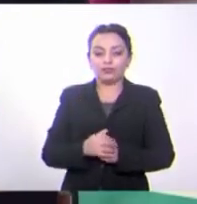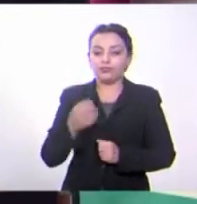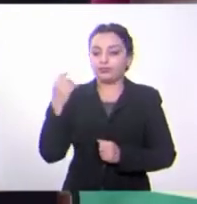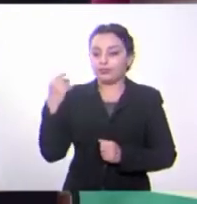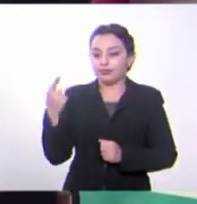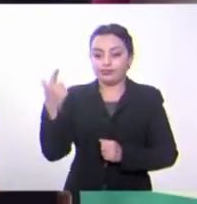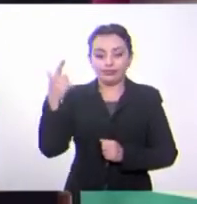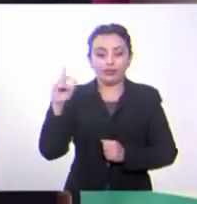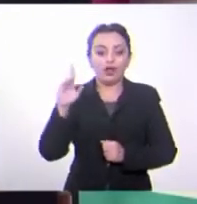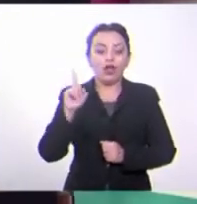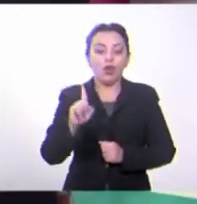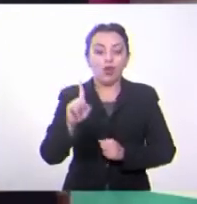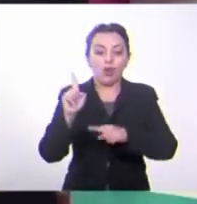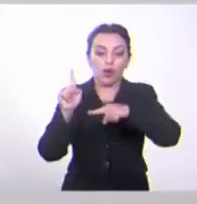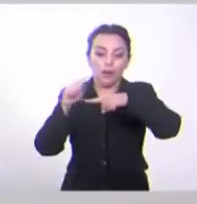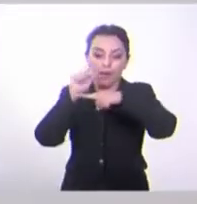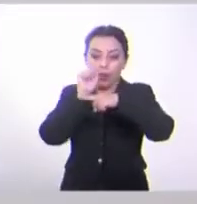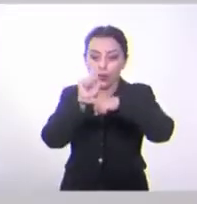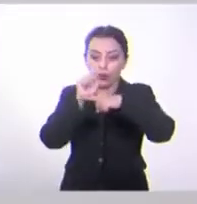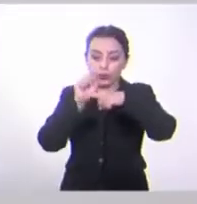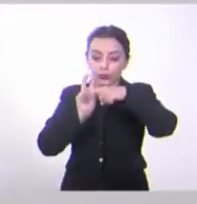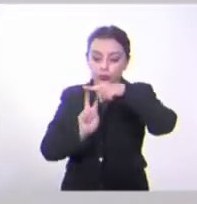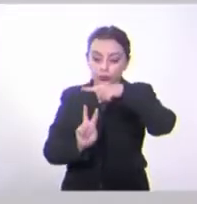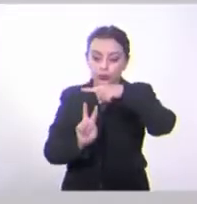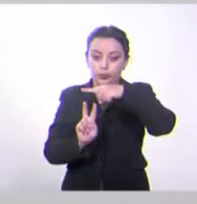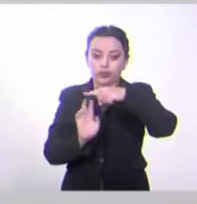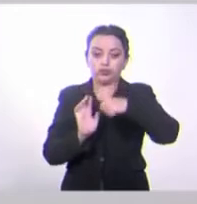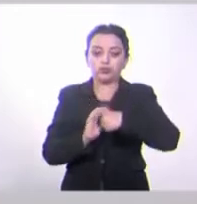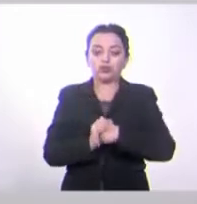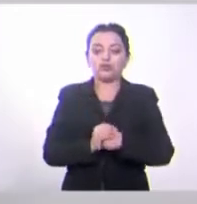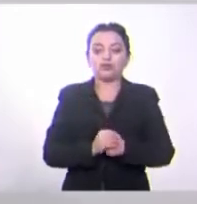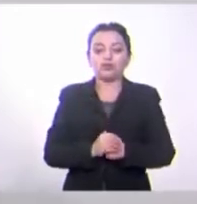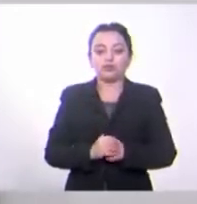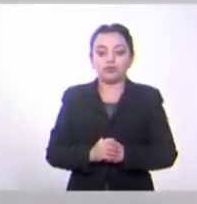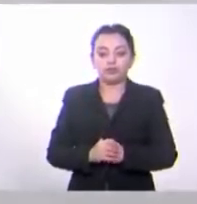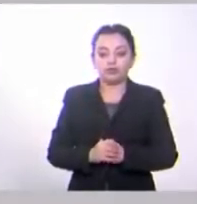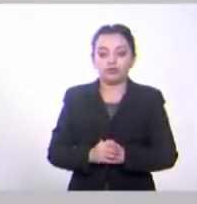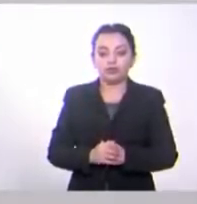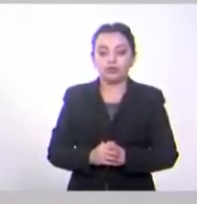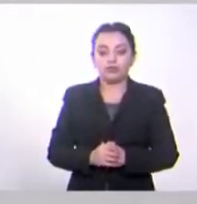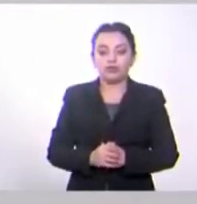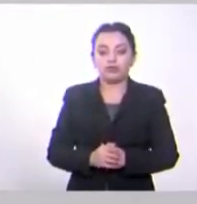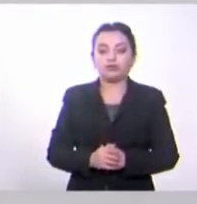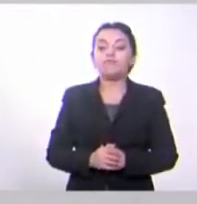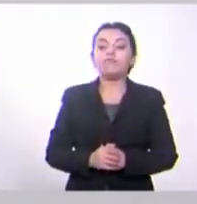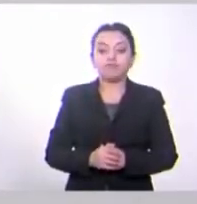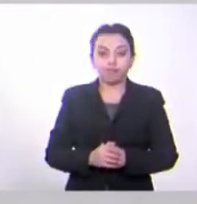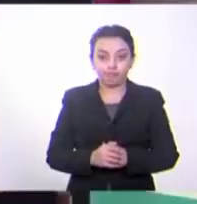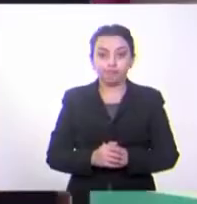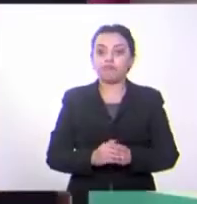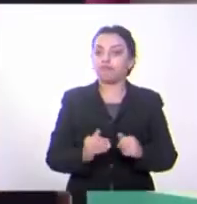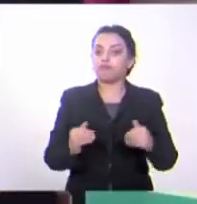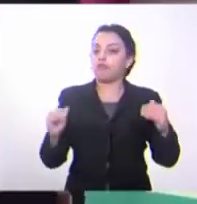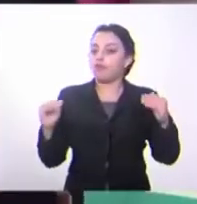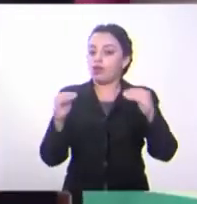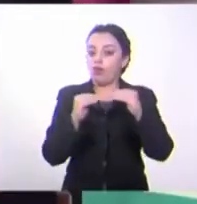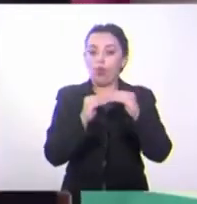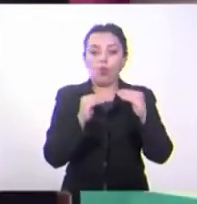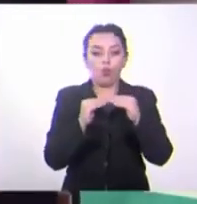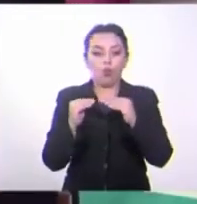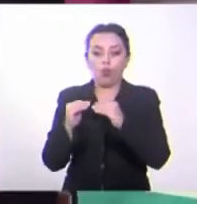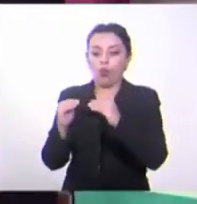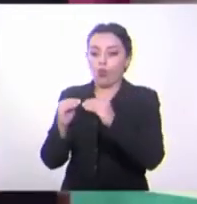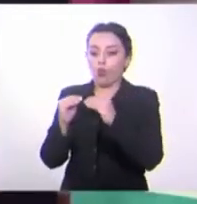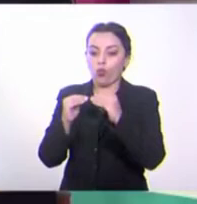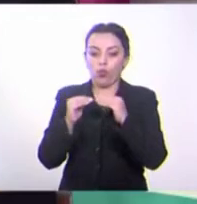dio que ¿Es 1/2? es 1/2. También cumple. Como repito, ya nos decía que eran proporcionales,